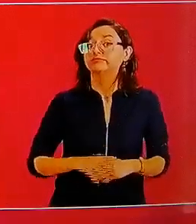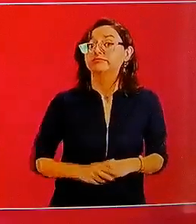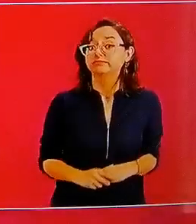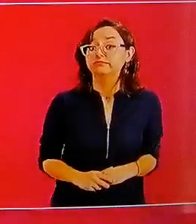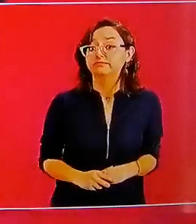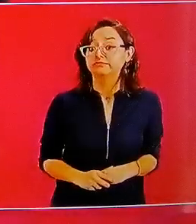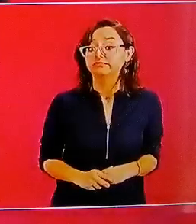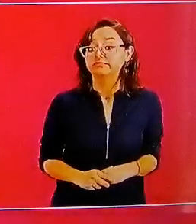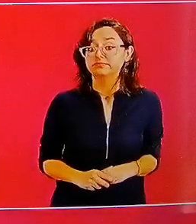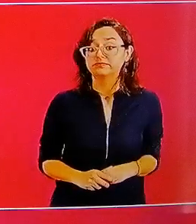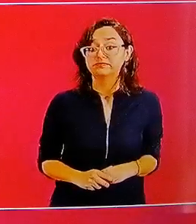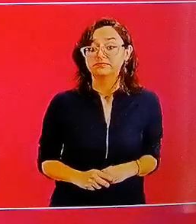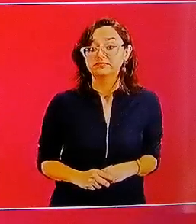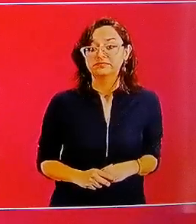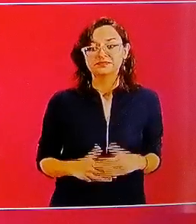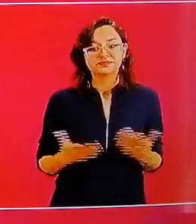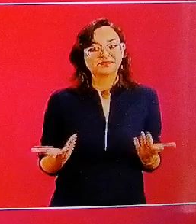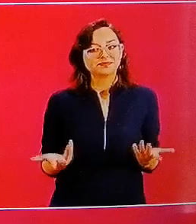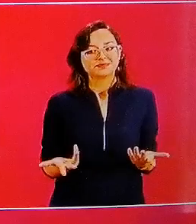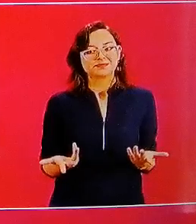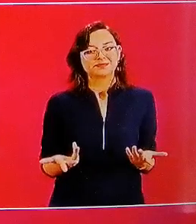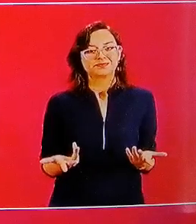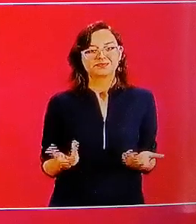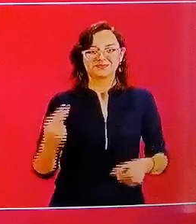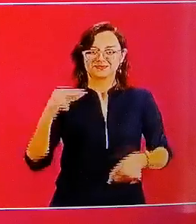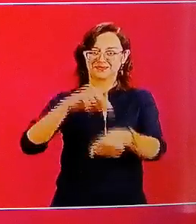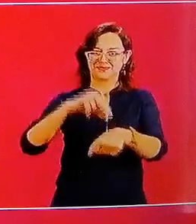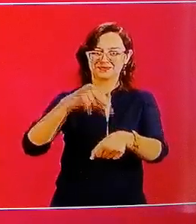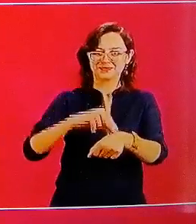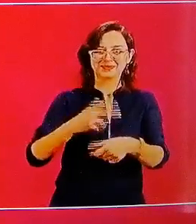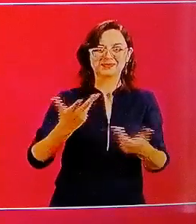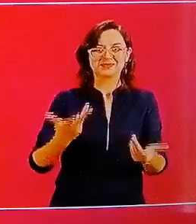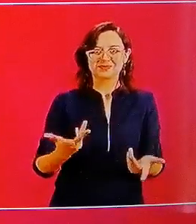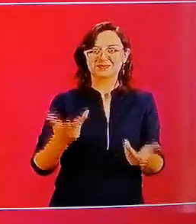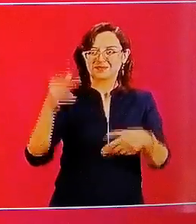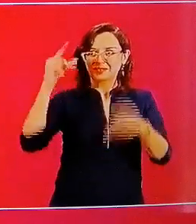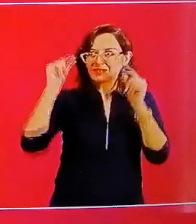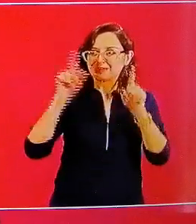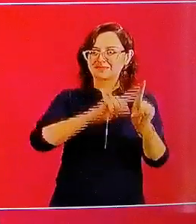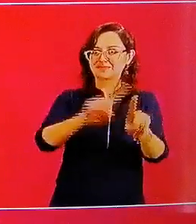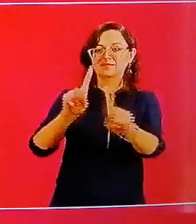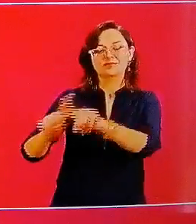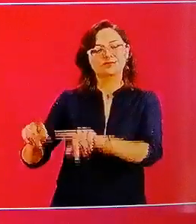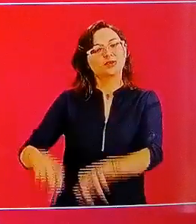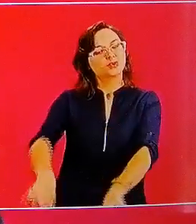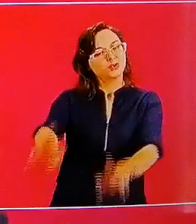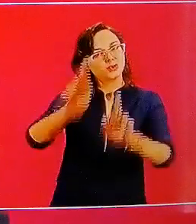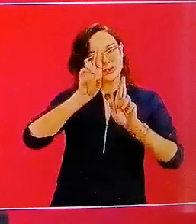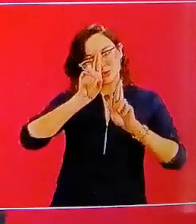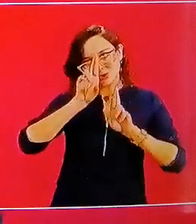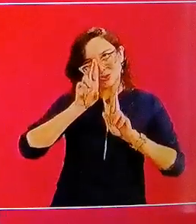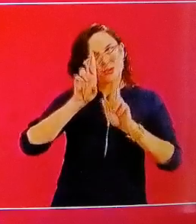Y tenemos que ser muy respetuosos. ¿Y eso qué hacen?